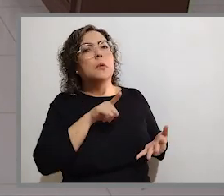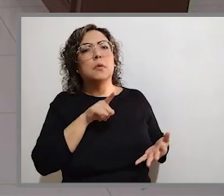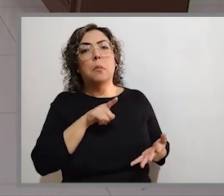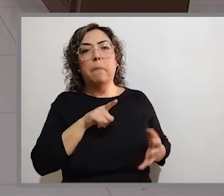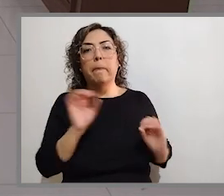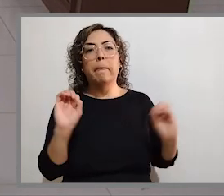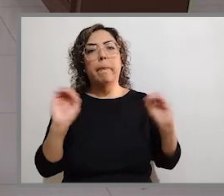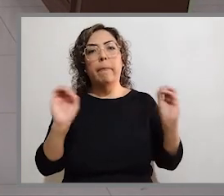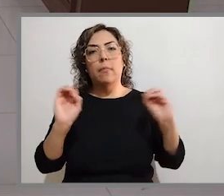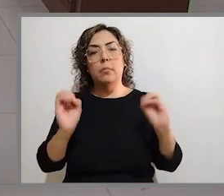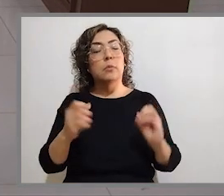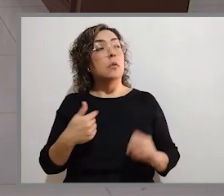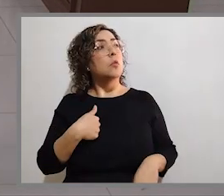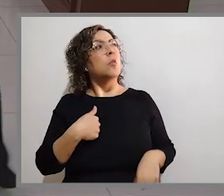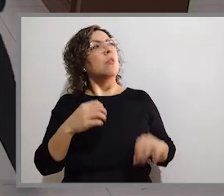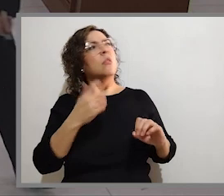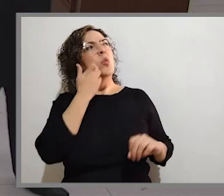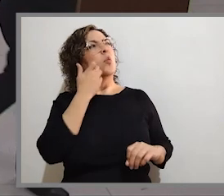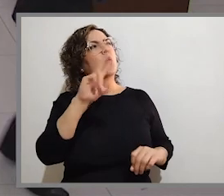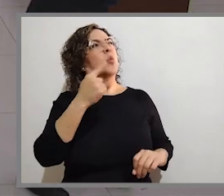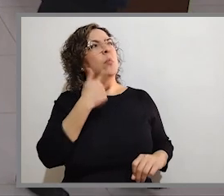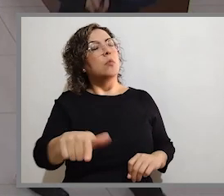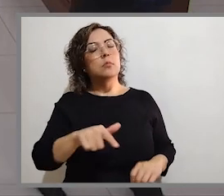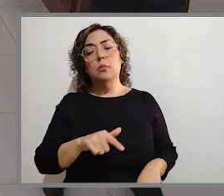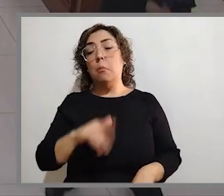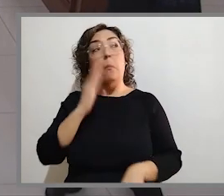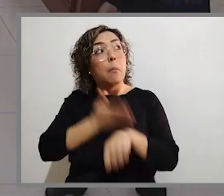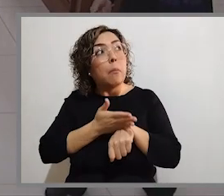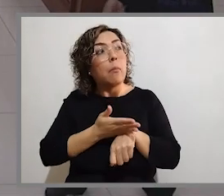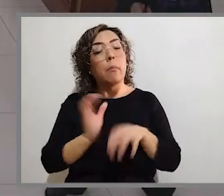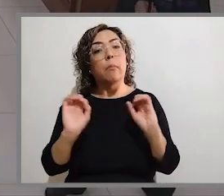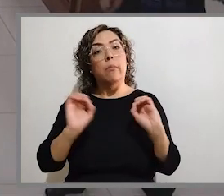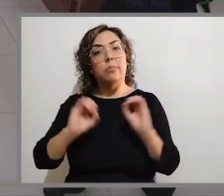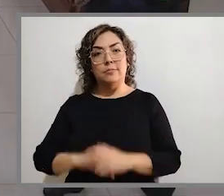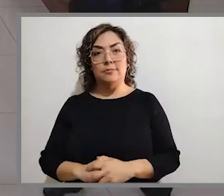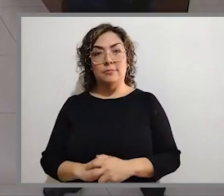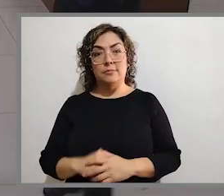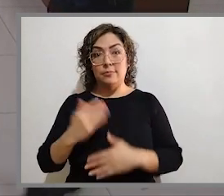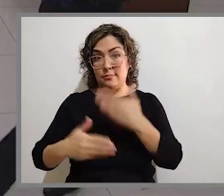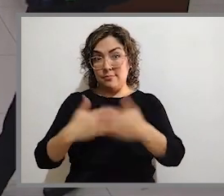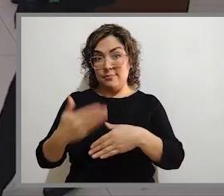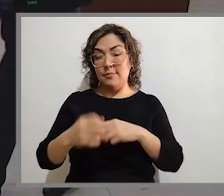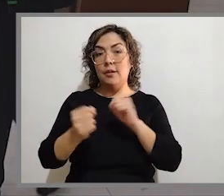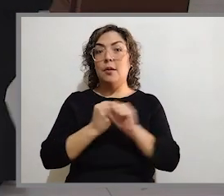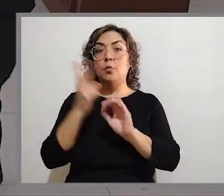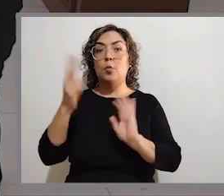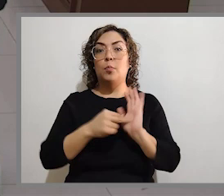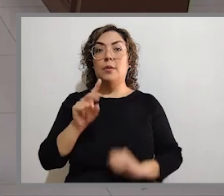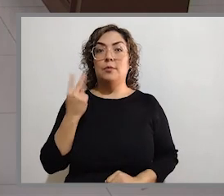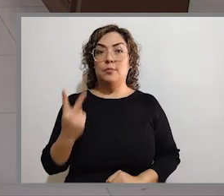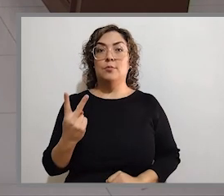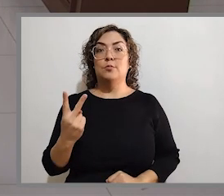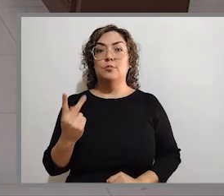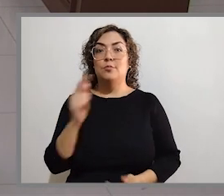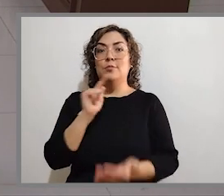sanción. Después, en 2002, ya se llegó al número del 30% y se